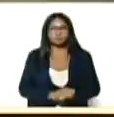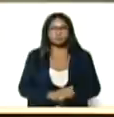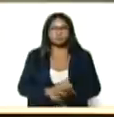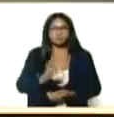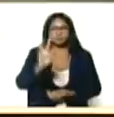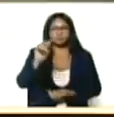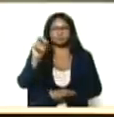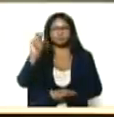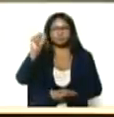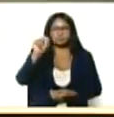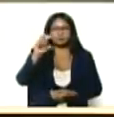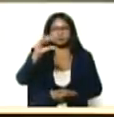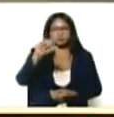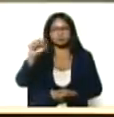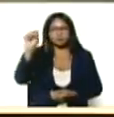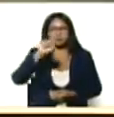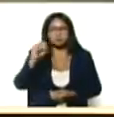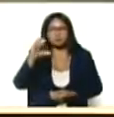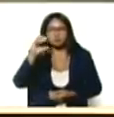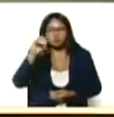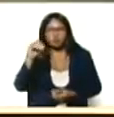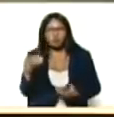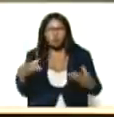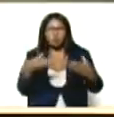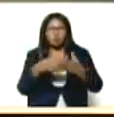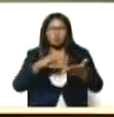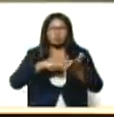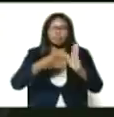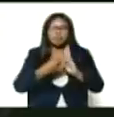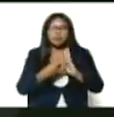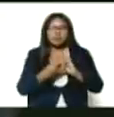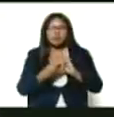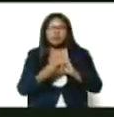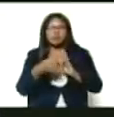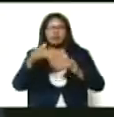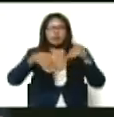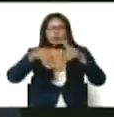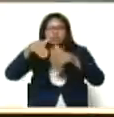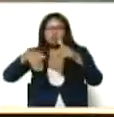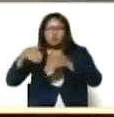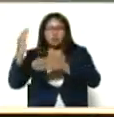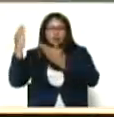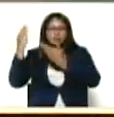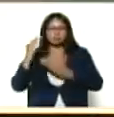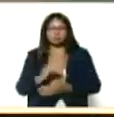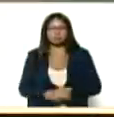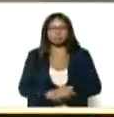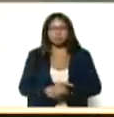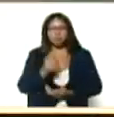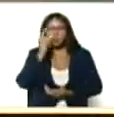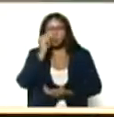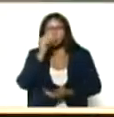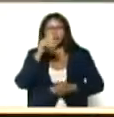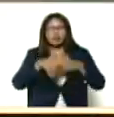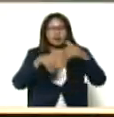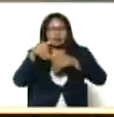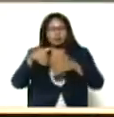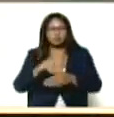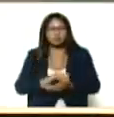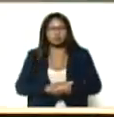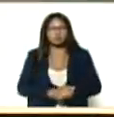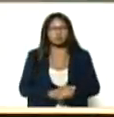Francisco Fonseca, comisionado de técnica electoral, el hombre de las elecciones.